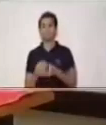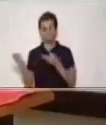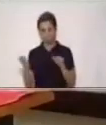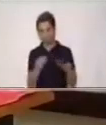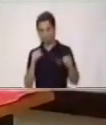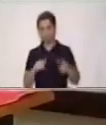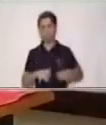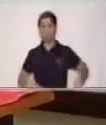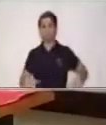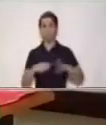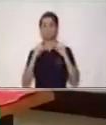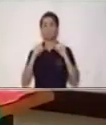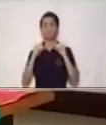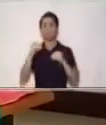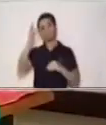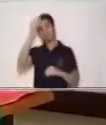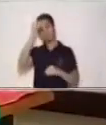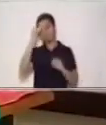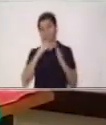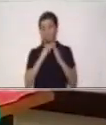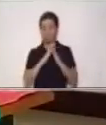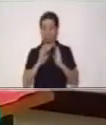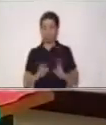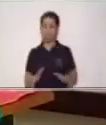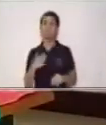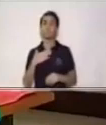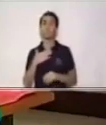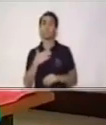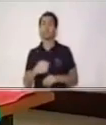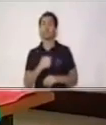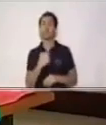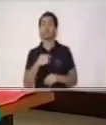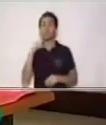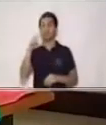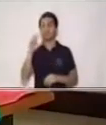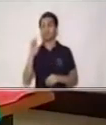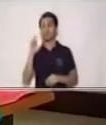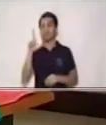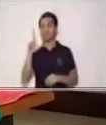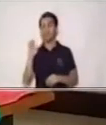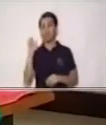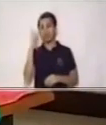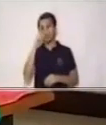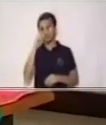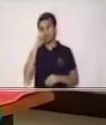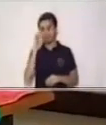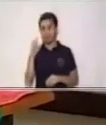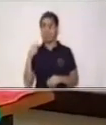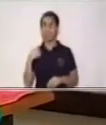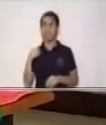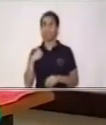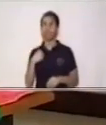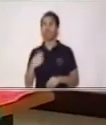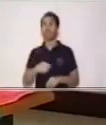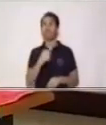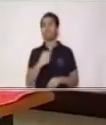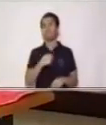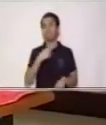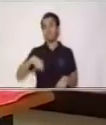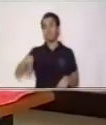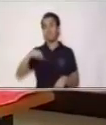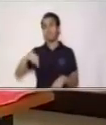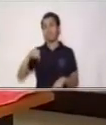Bienvenidos a este espacio educativo Aprendo en Casa. Soy Celeste Hernández, soy profesora de educación primaria intercultural,